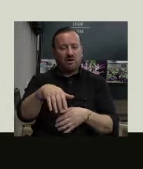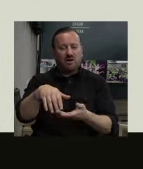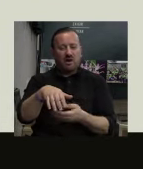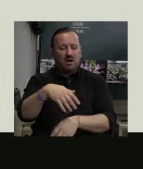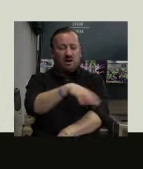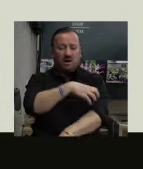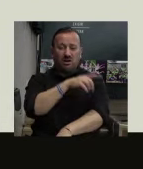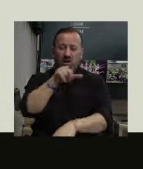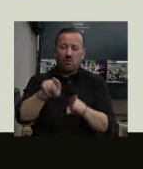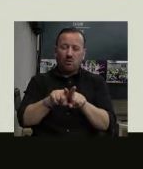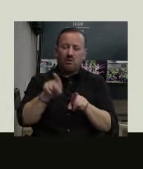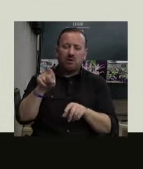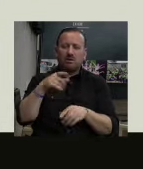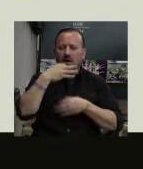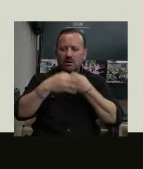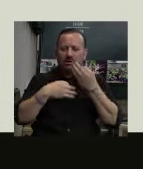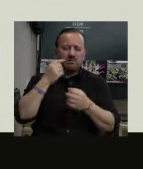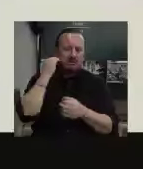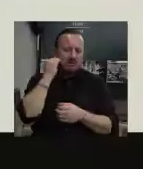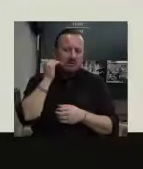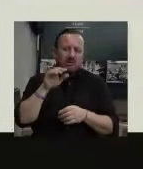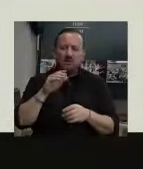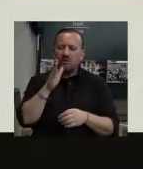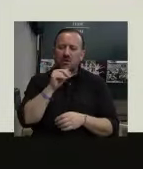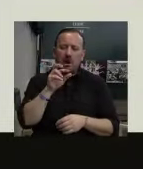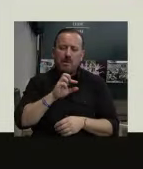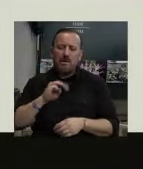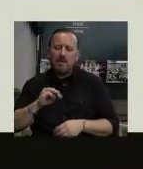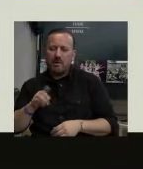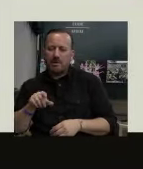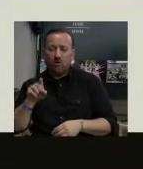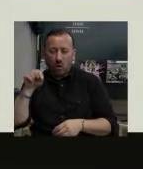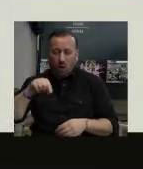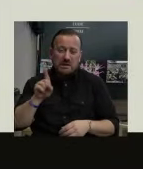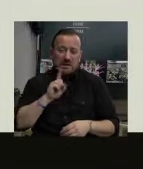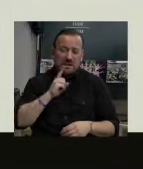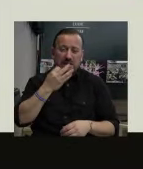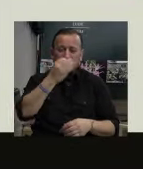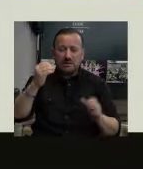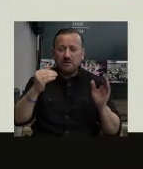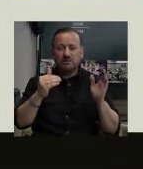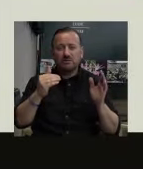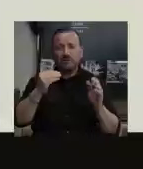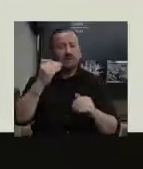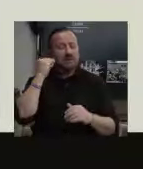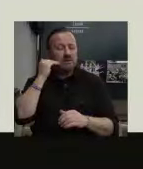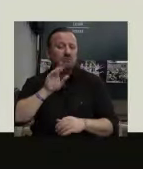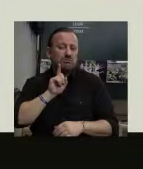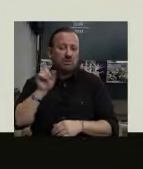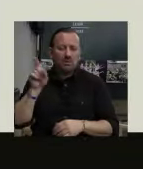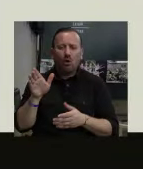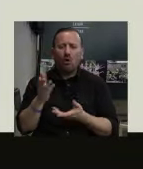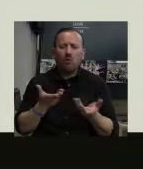violencia sicarial de sus dos padres hoy en día tenemos 300 niños allá cómo se